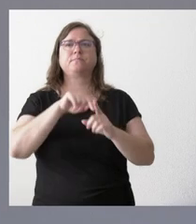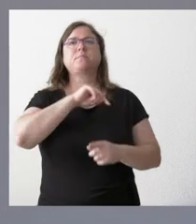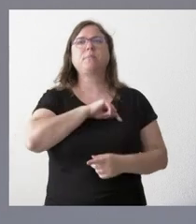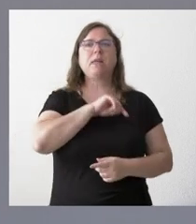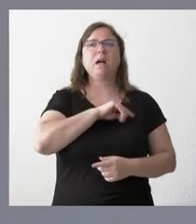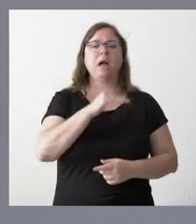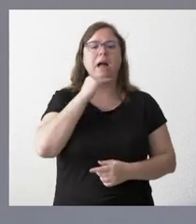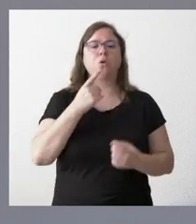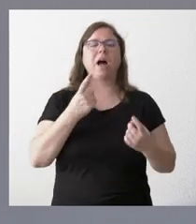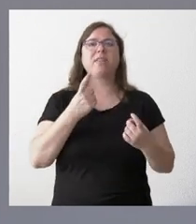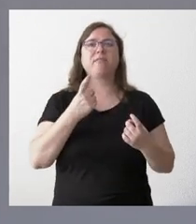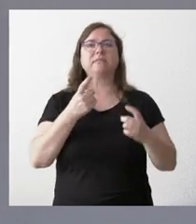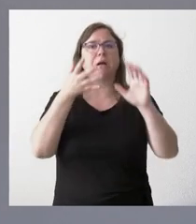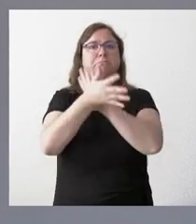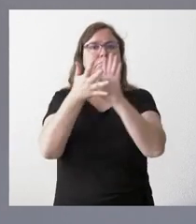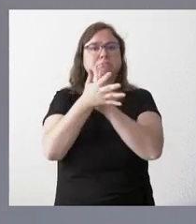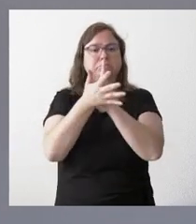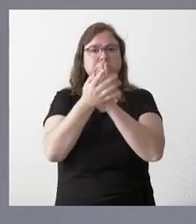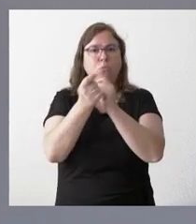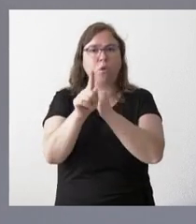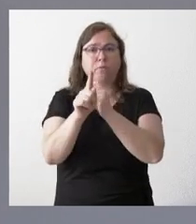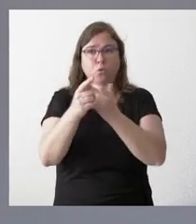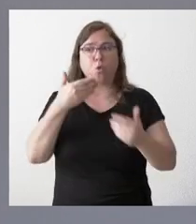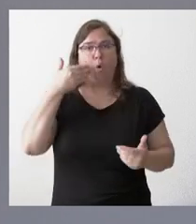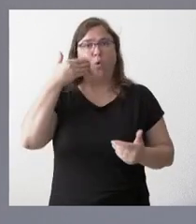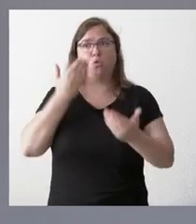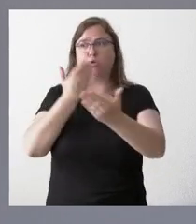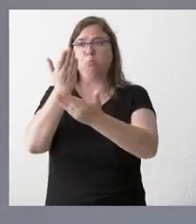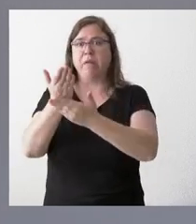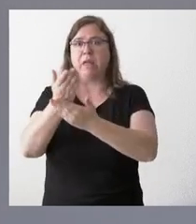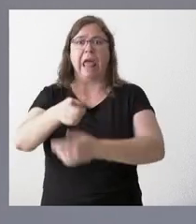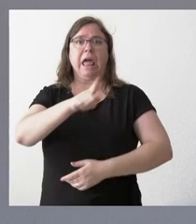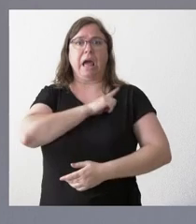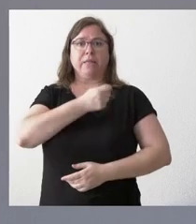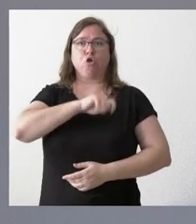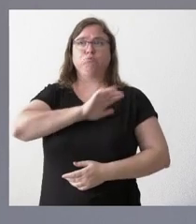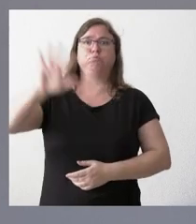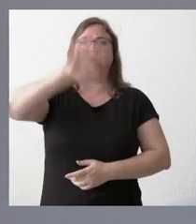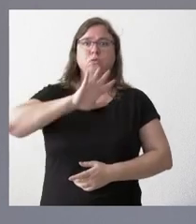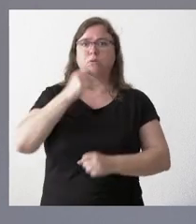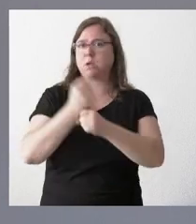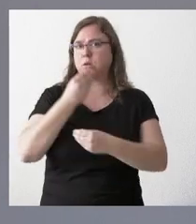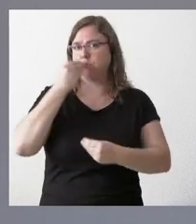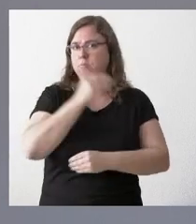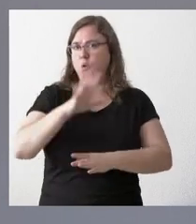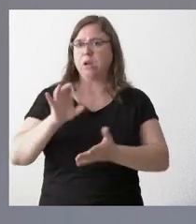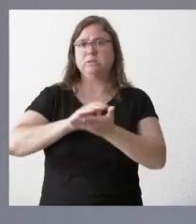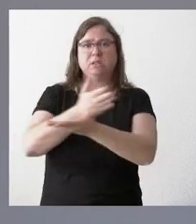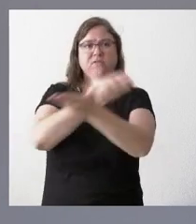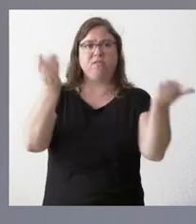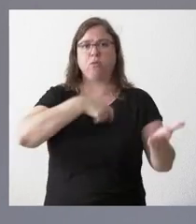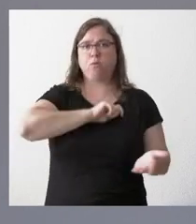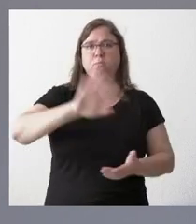explicaciones, sino todo lo contrario, muy orgullosos de disponer del Ejército español, que hace una extraordinaria tarea al servicio de todos los españoles,